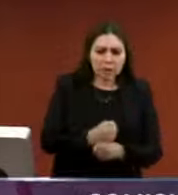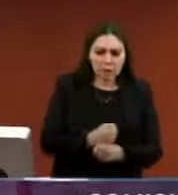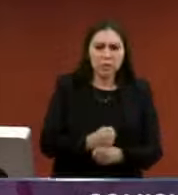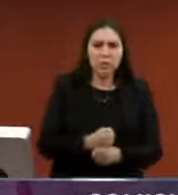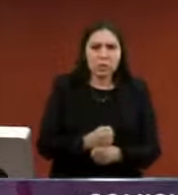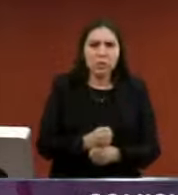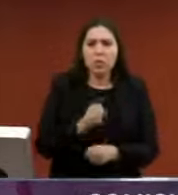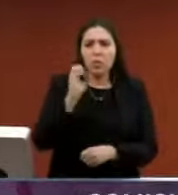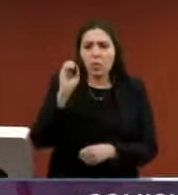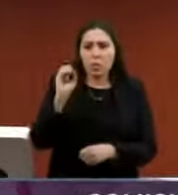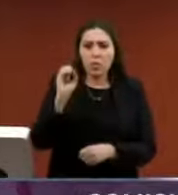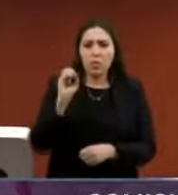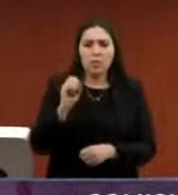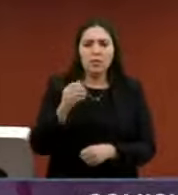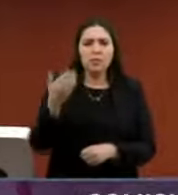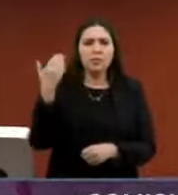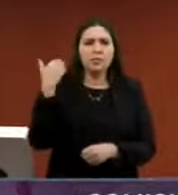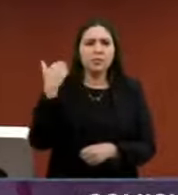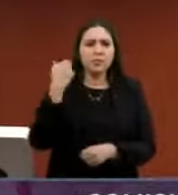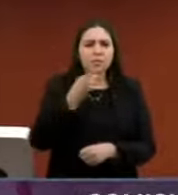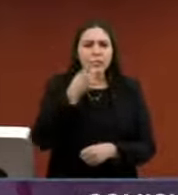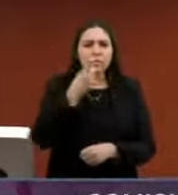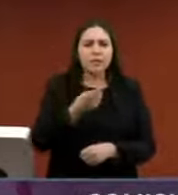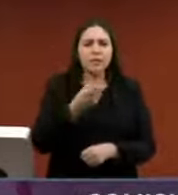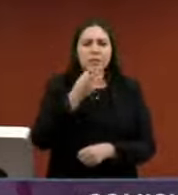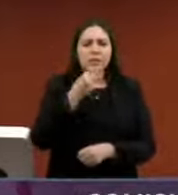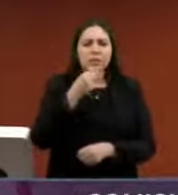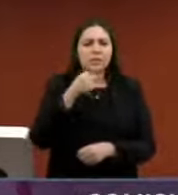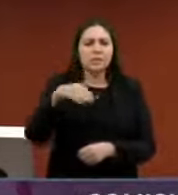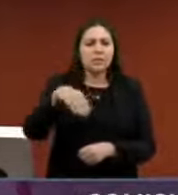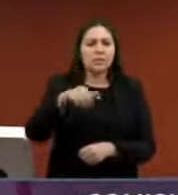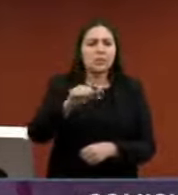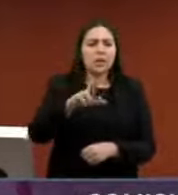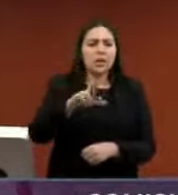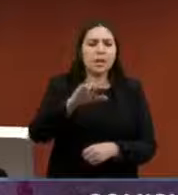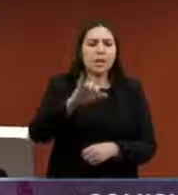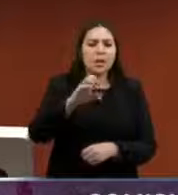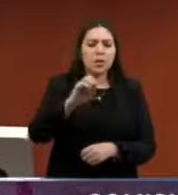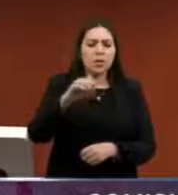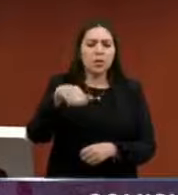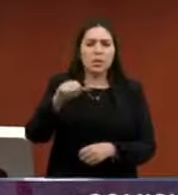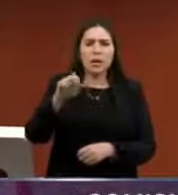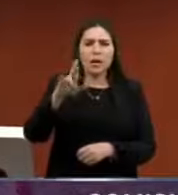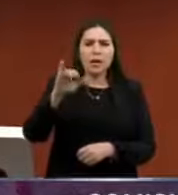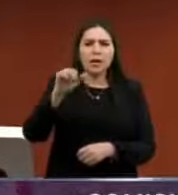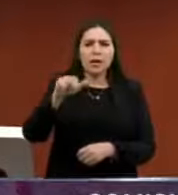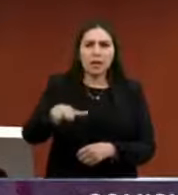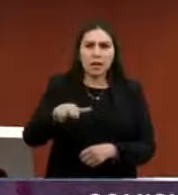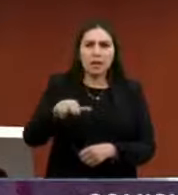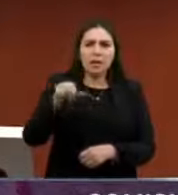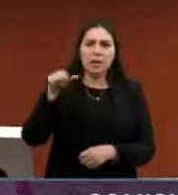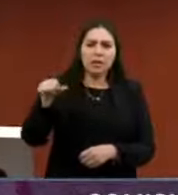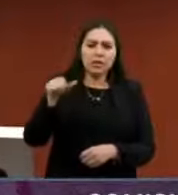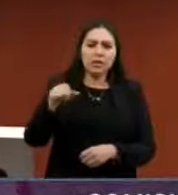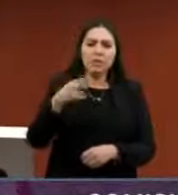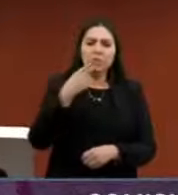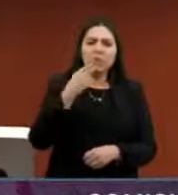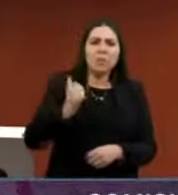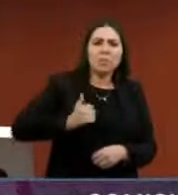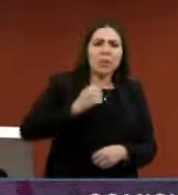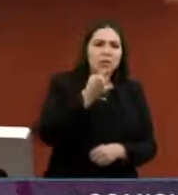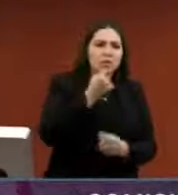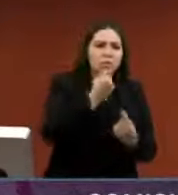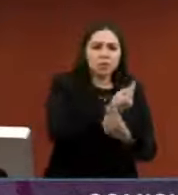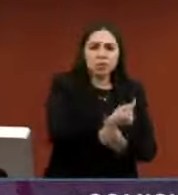algo ahora con la salida de Mario Marín, que utilizaba a los niños, todos ellos pederastas, junto